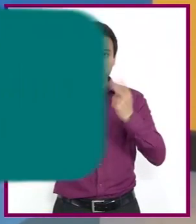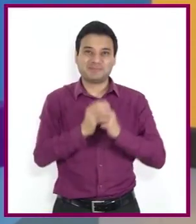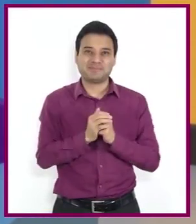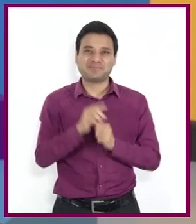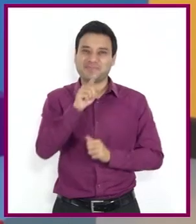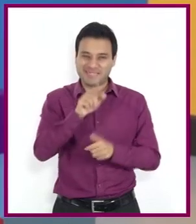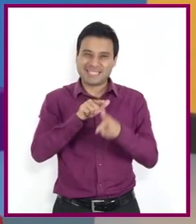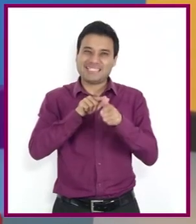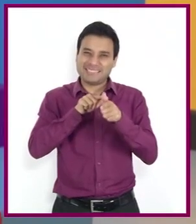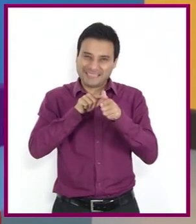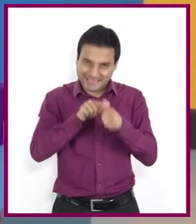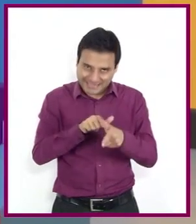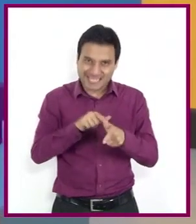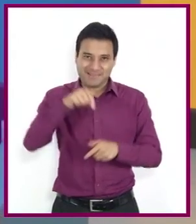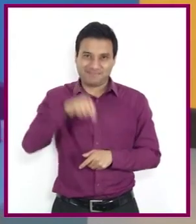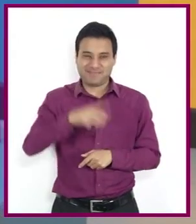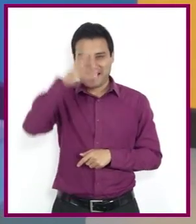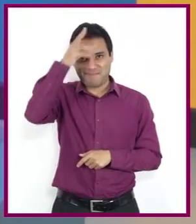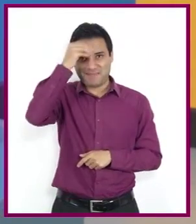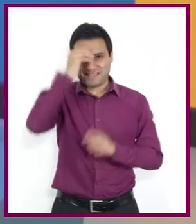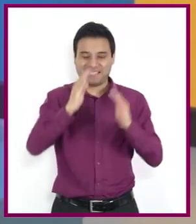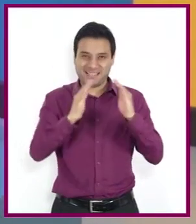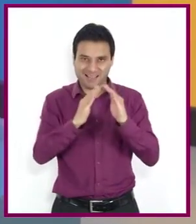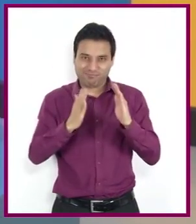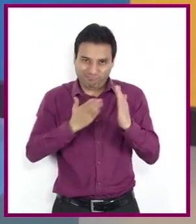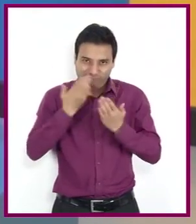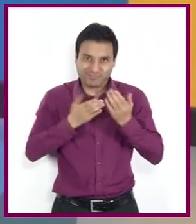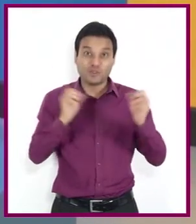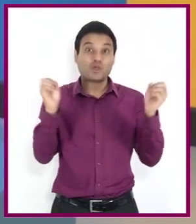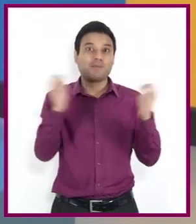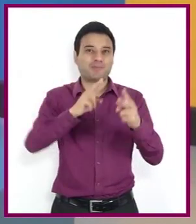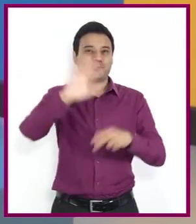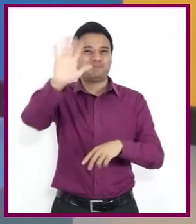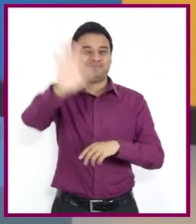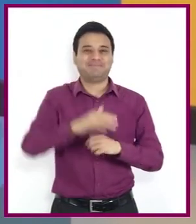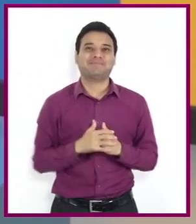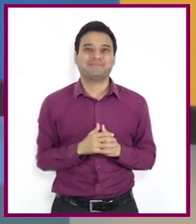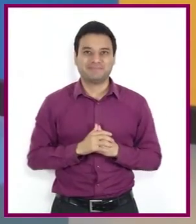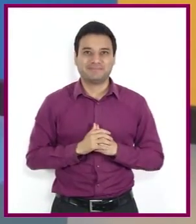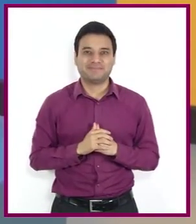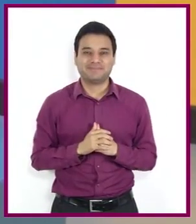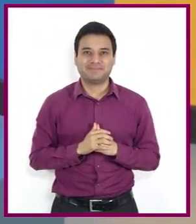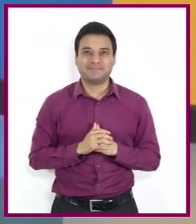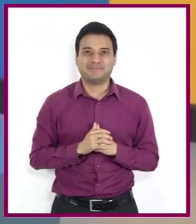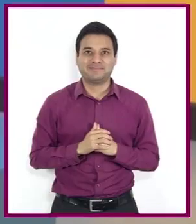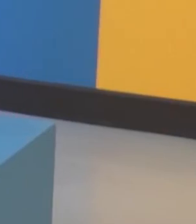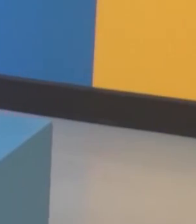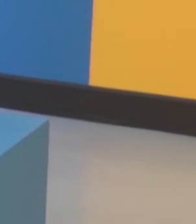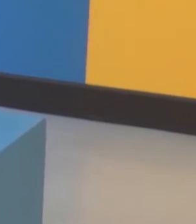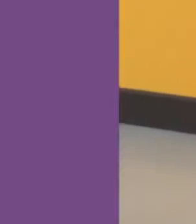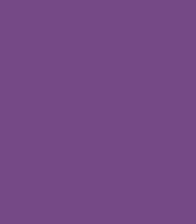a que sigan los contenidos de Aprende en Casa. ¡Hasta luego!